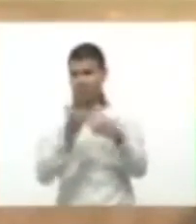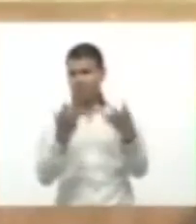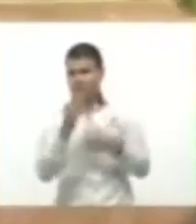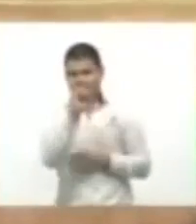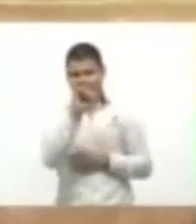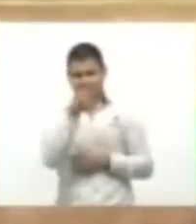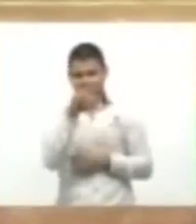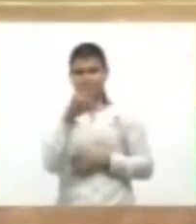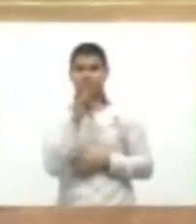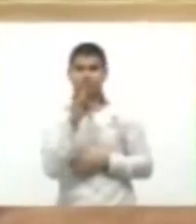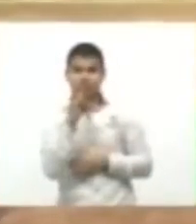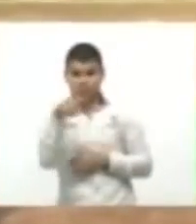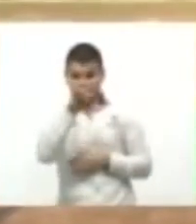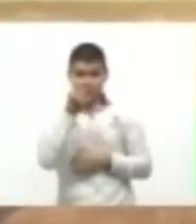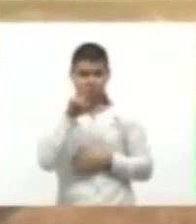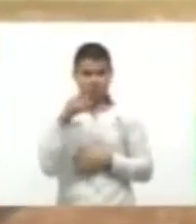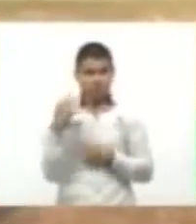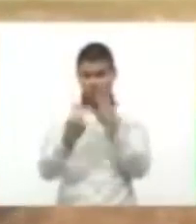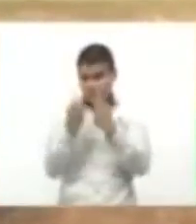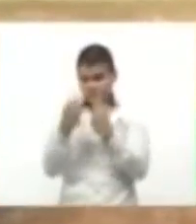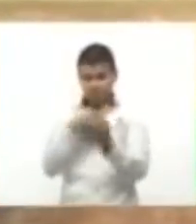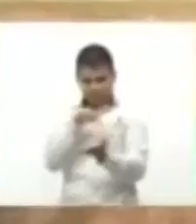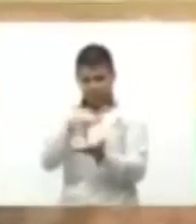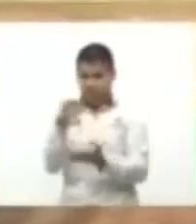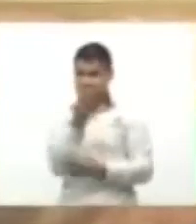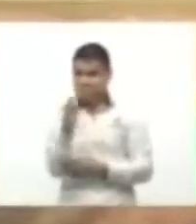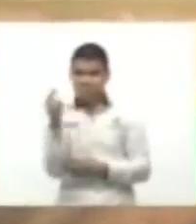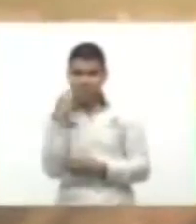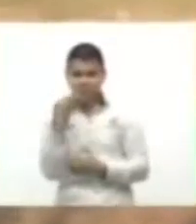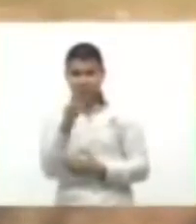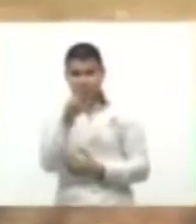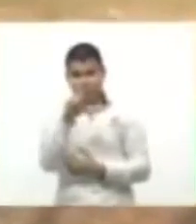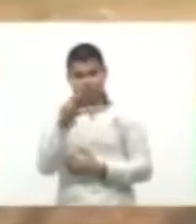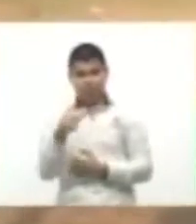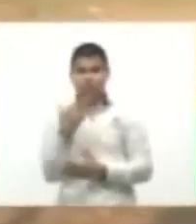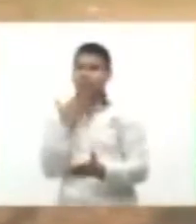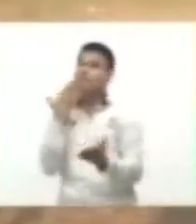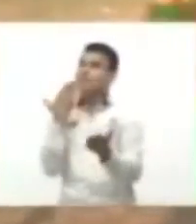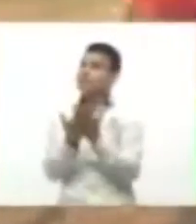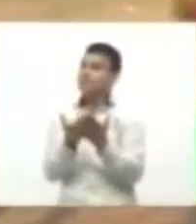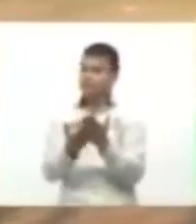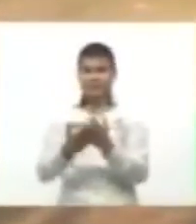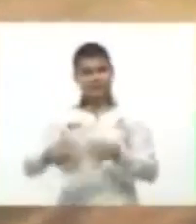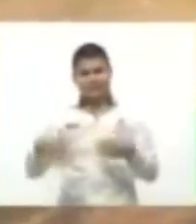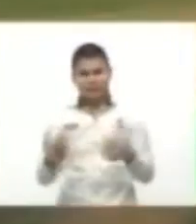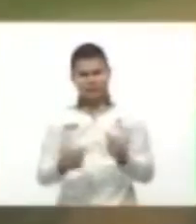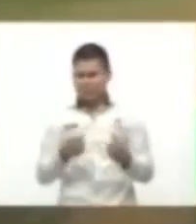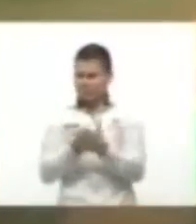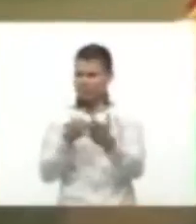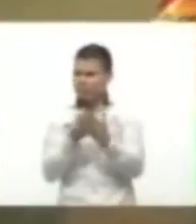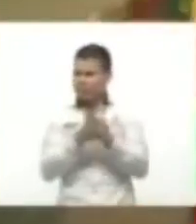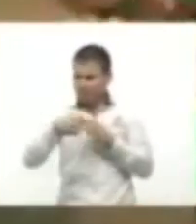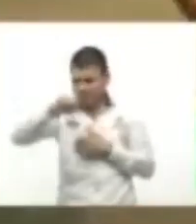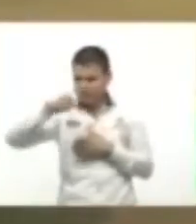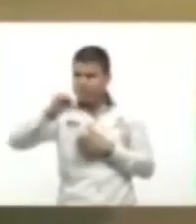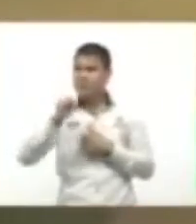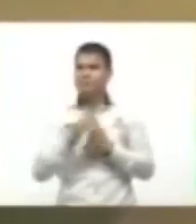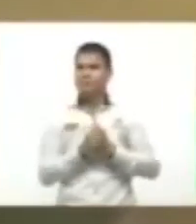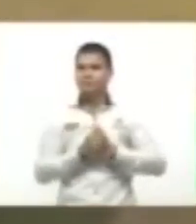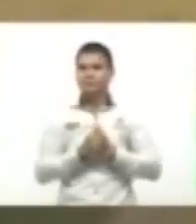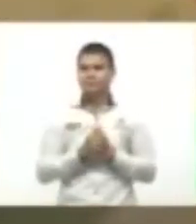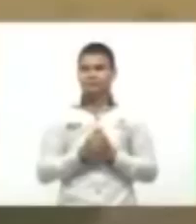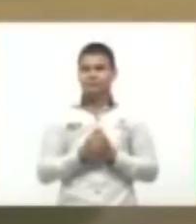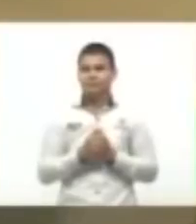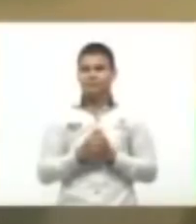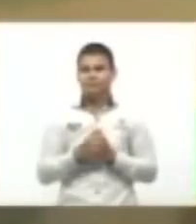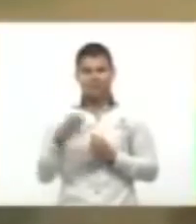joda, yo los apoyo. Mira, allá está Ovelar, allá está Aguera, allá está Tolosa. Así que gracias, no joda. Vamos a ganar, vamos con todo. Y aquellos que nacieron lejos